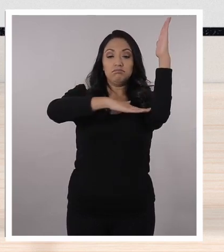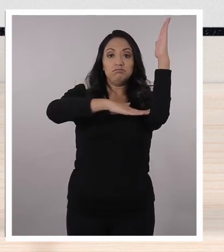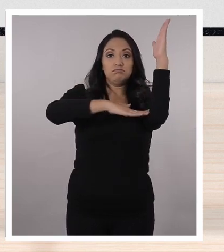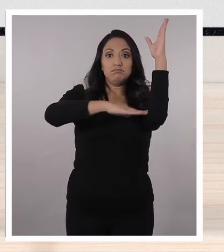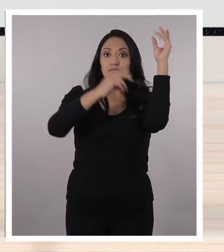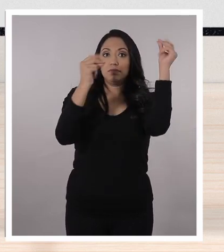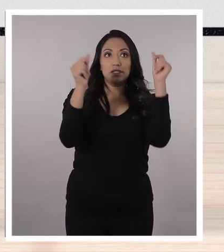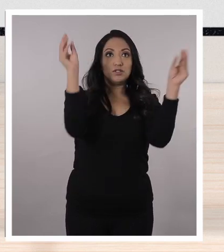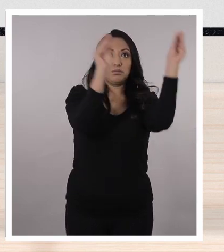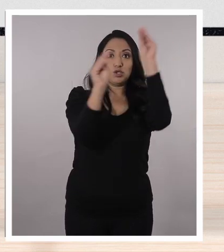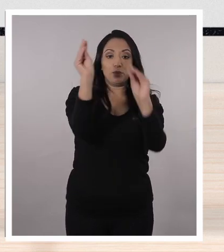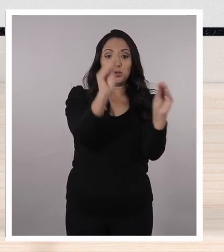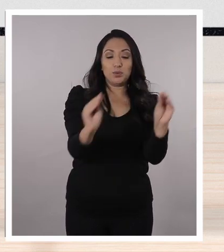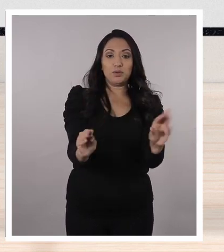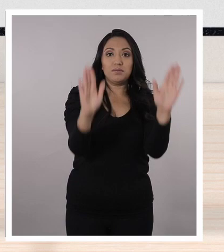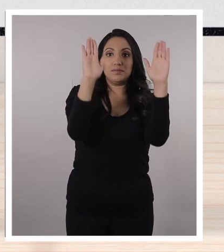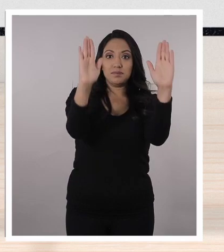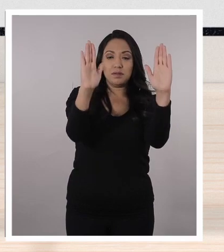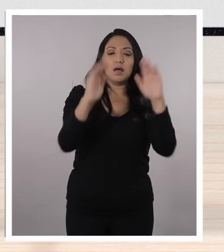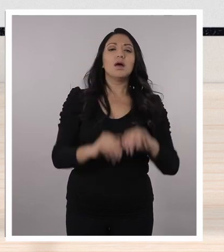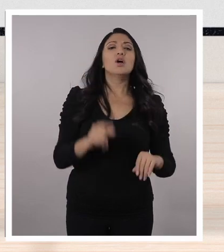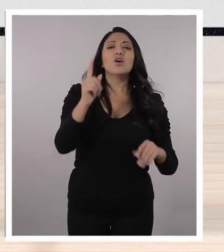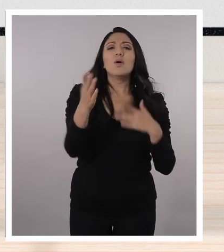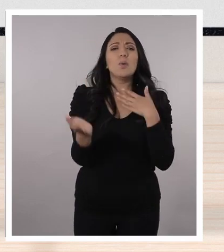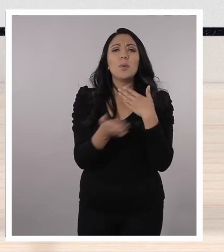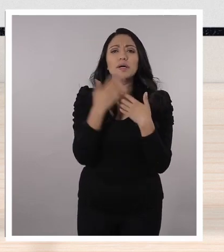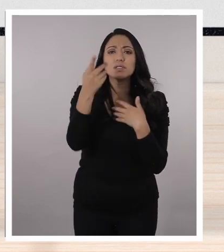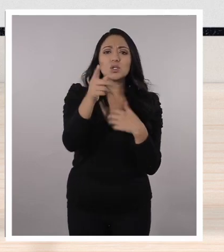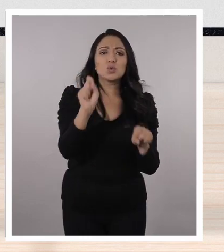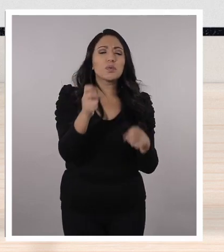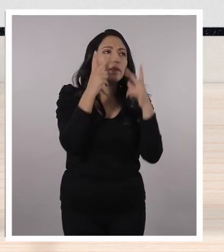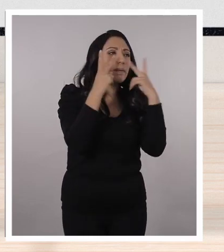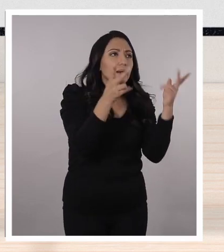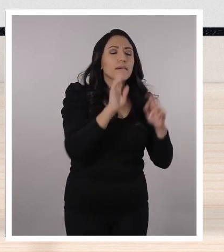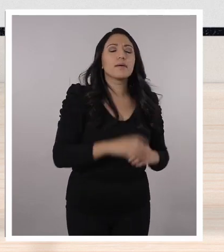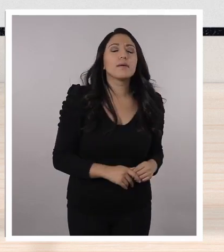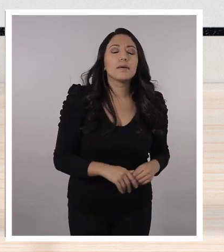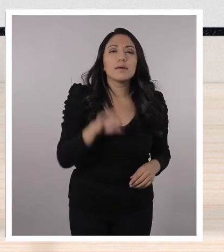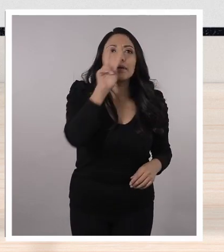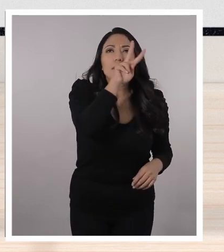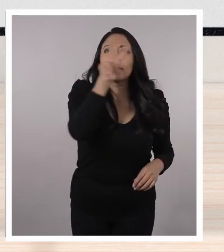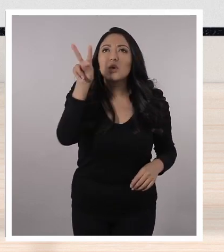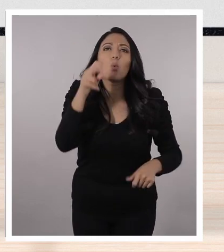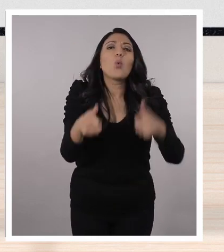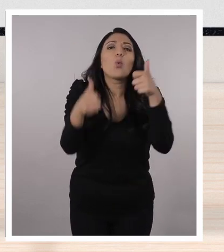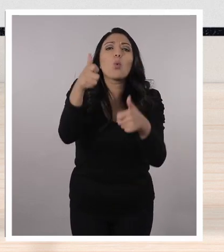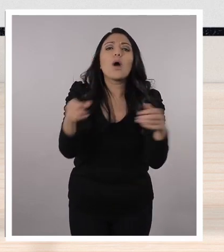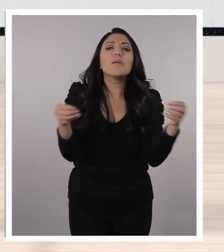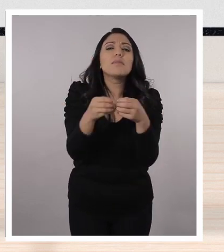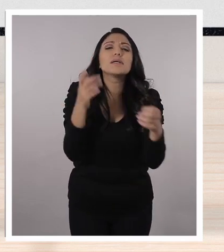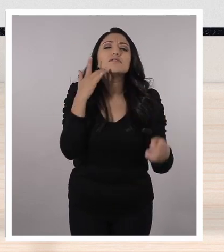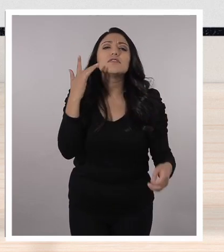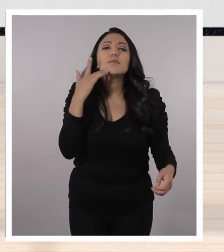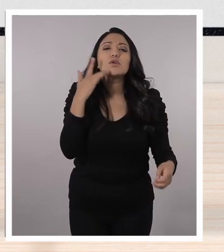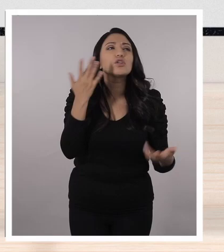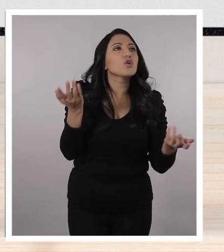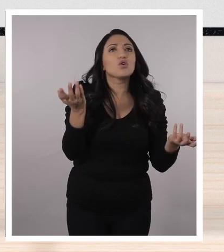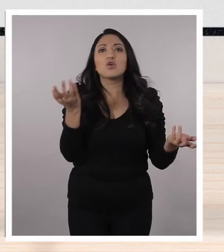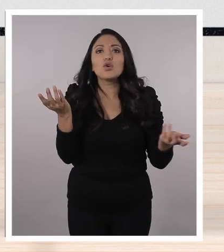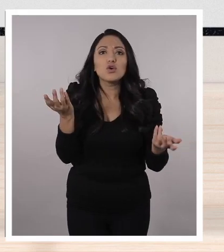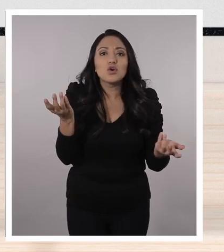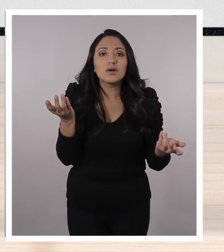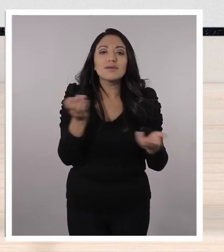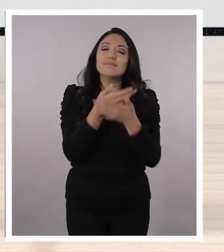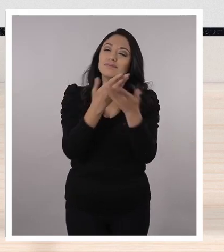Y ahí tenemos todos los sabores de helado puestos en este diagrama. Ahora, si vemos esto, ¿cuál es el sabor favorito de la gente